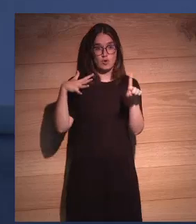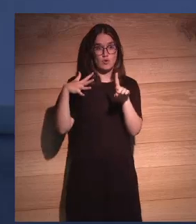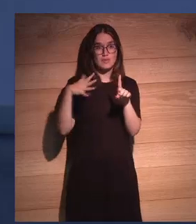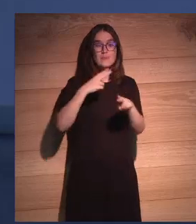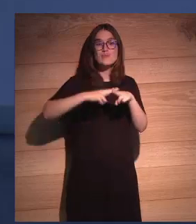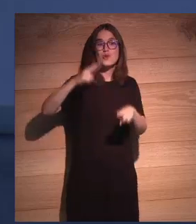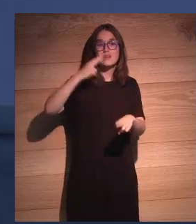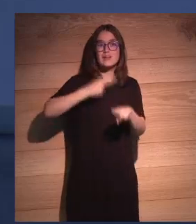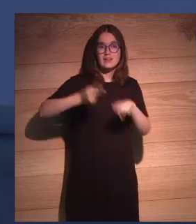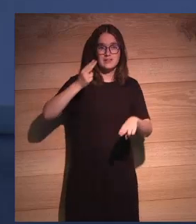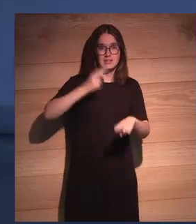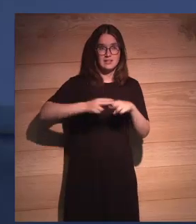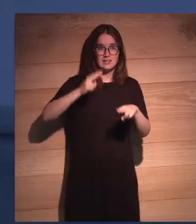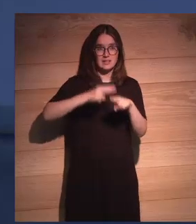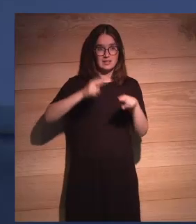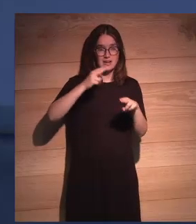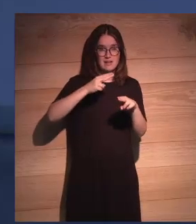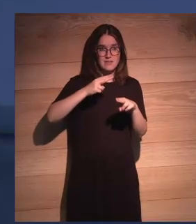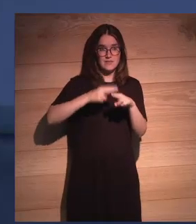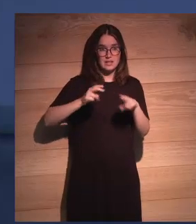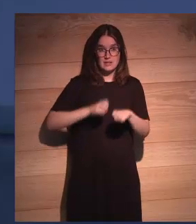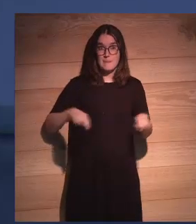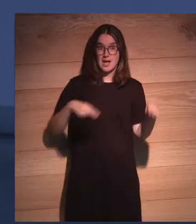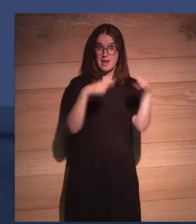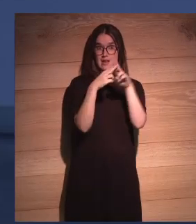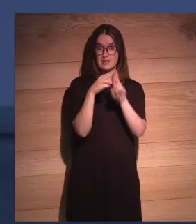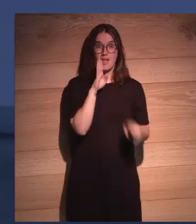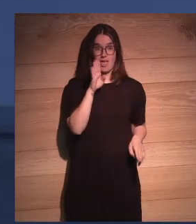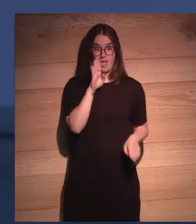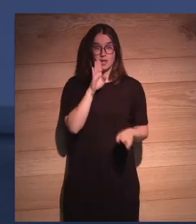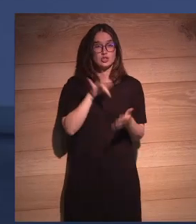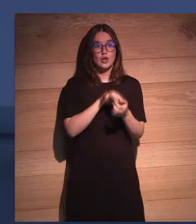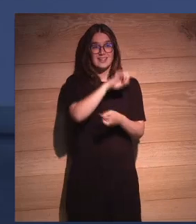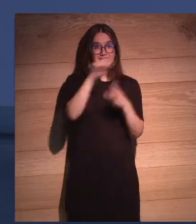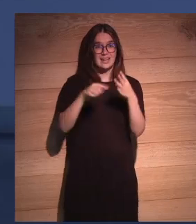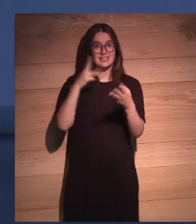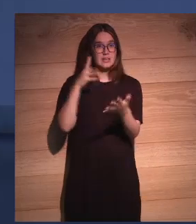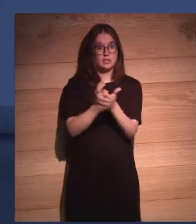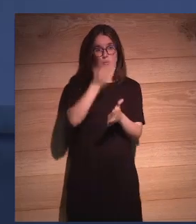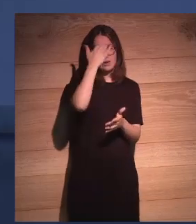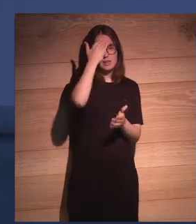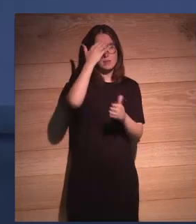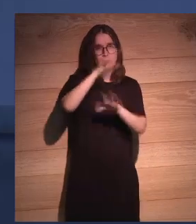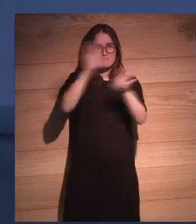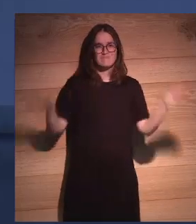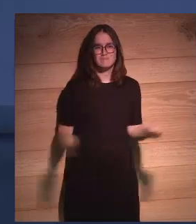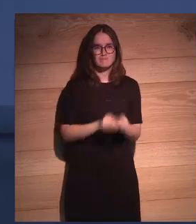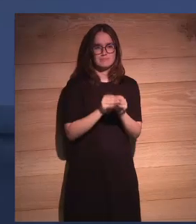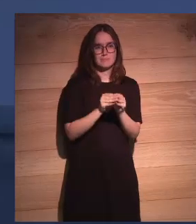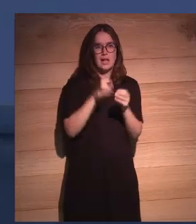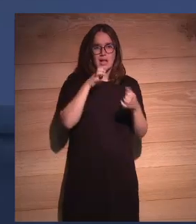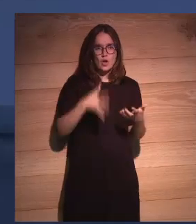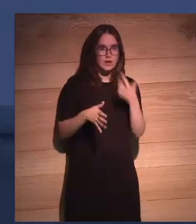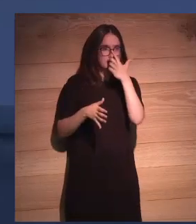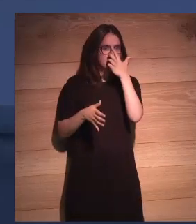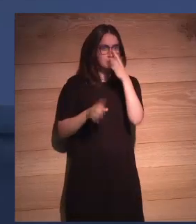de política de la Mobile Learning Week fueron 3 retos principales. Los resumo a